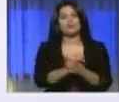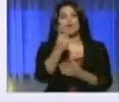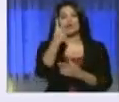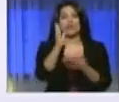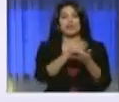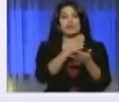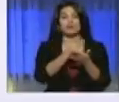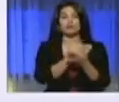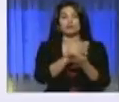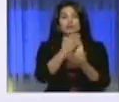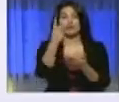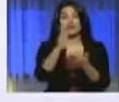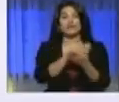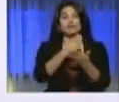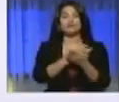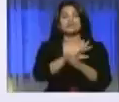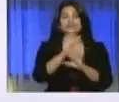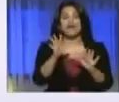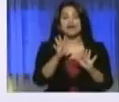sistema de